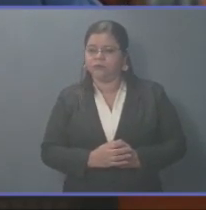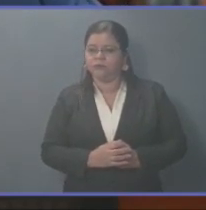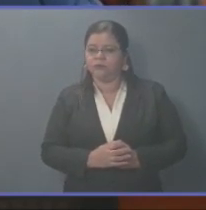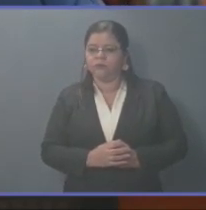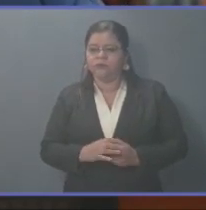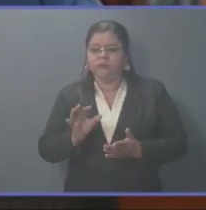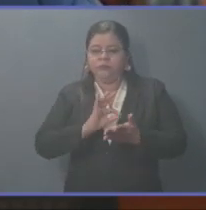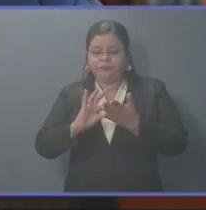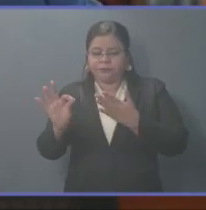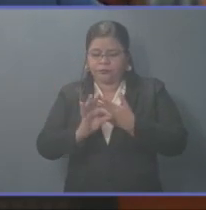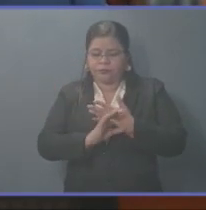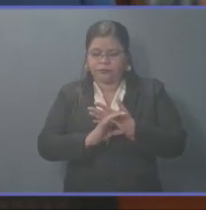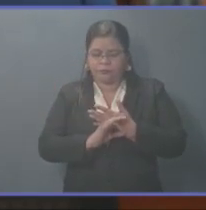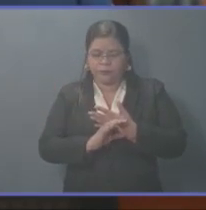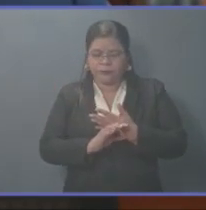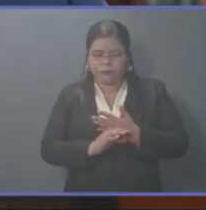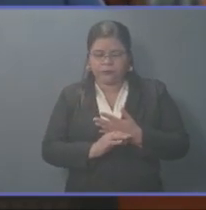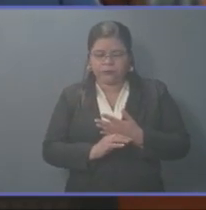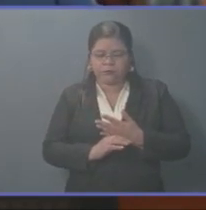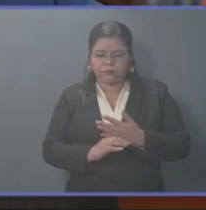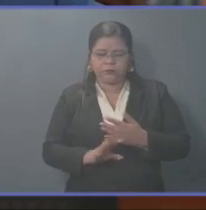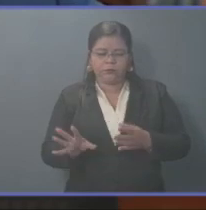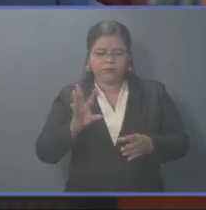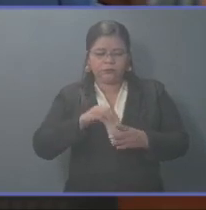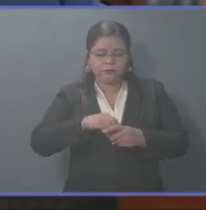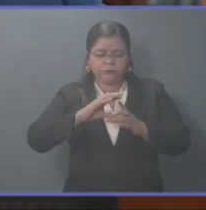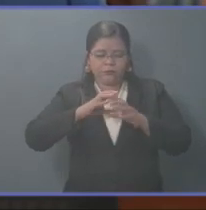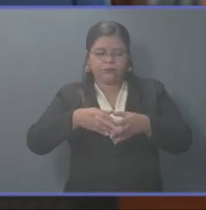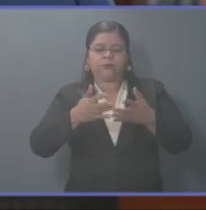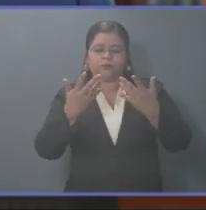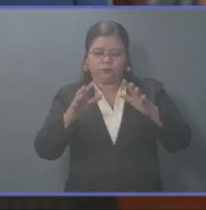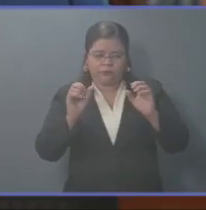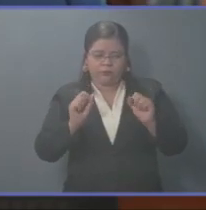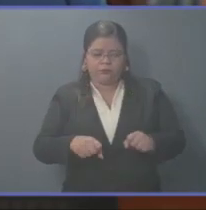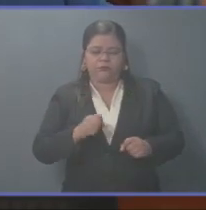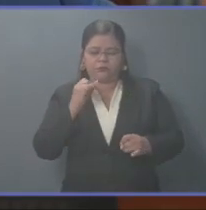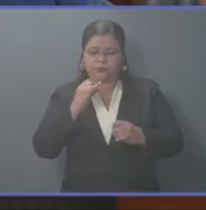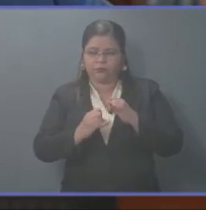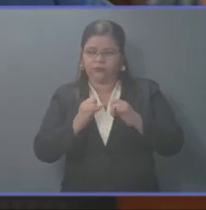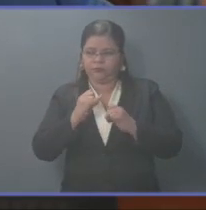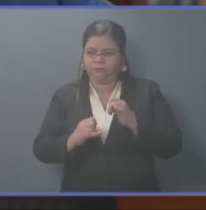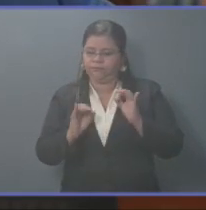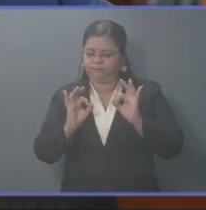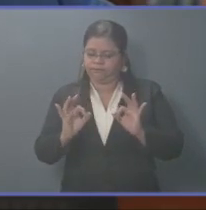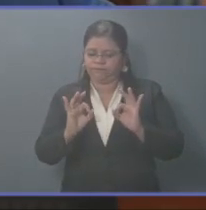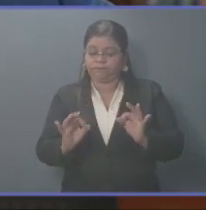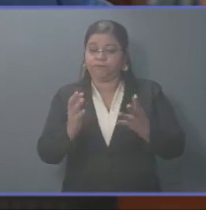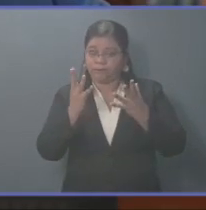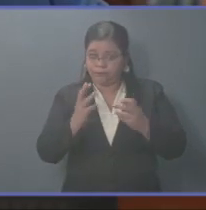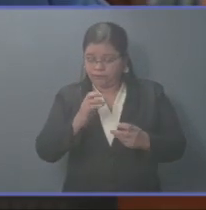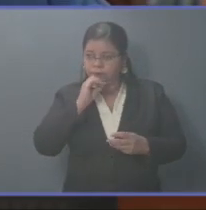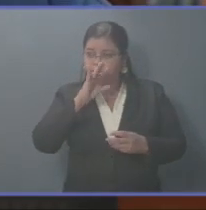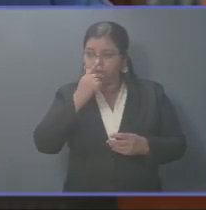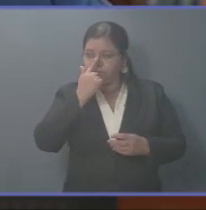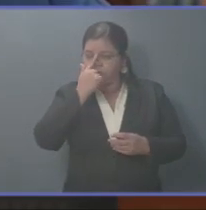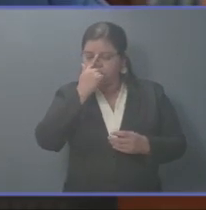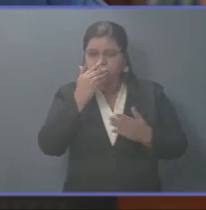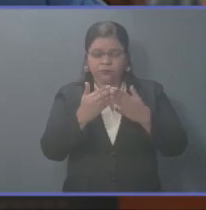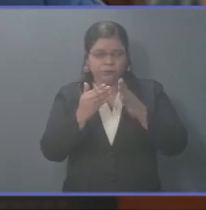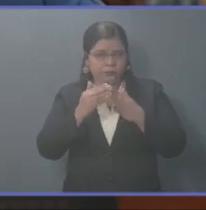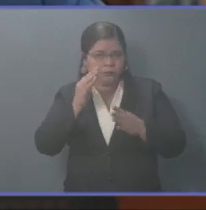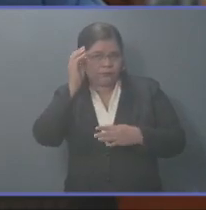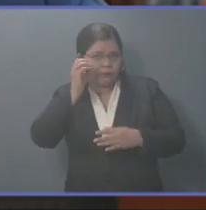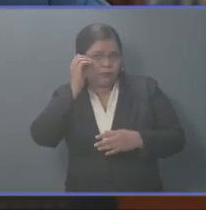ese proyecto o los proyectos que están en la comisión pueden llegar a un feliz término. Quiero mencionar también que hay opiniones